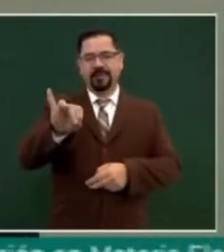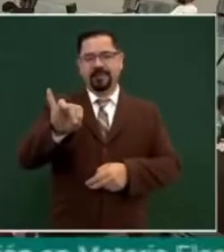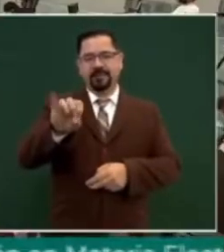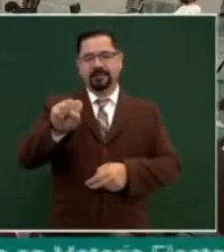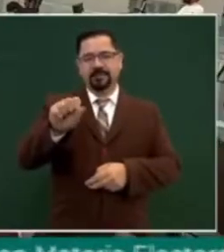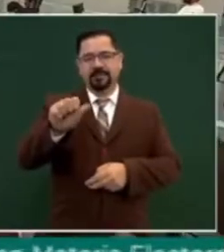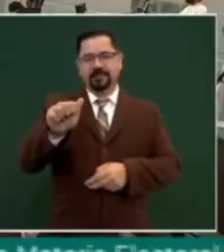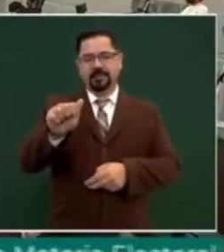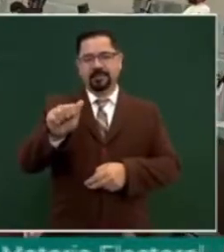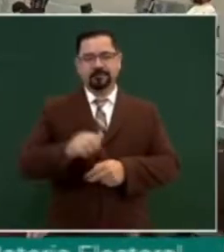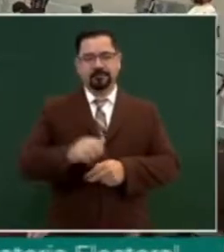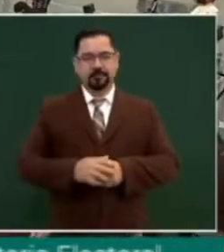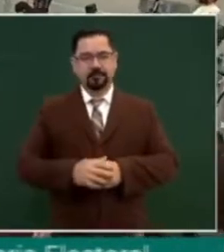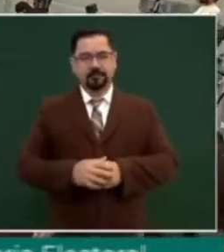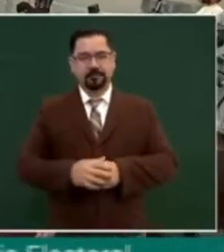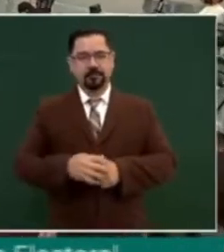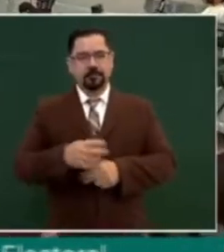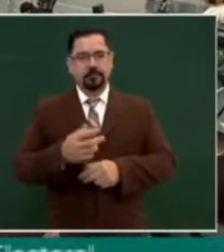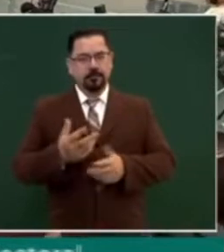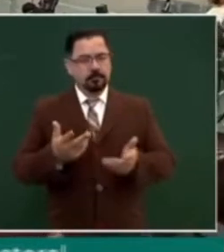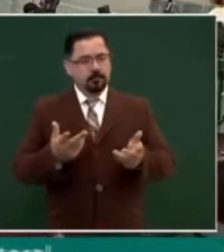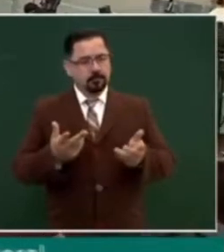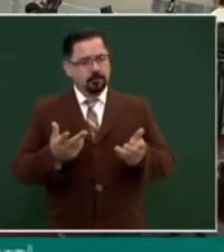cambiaron las cosas